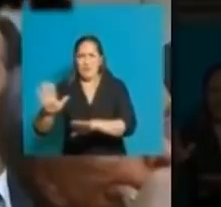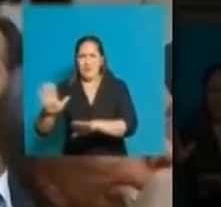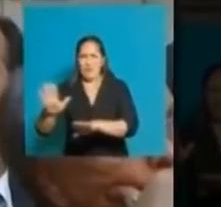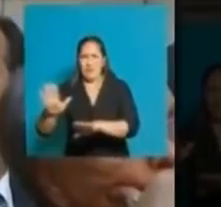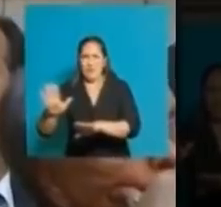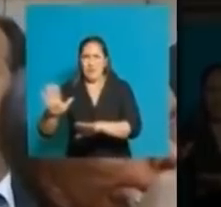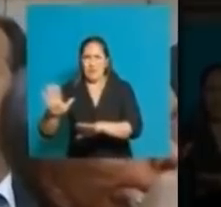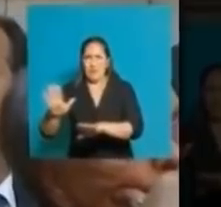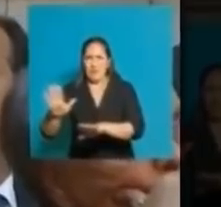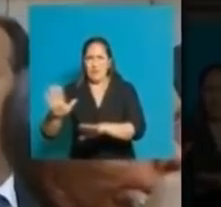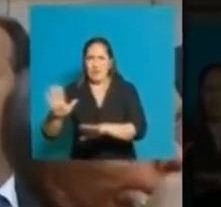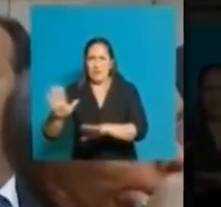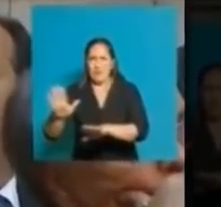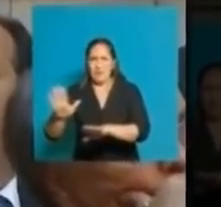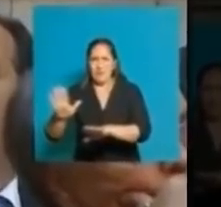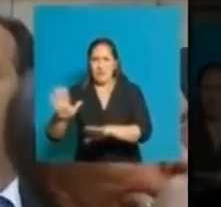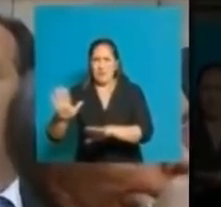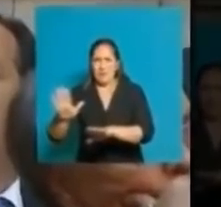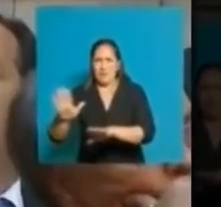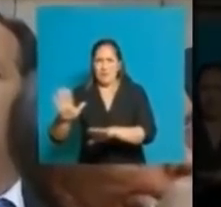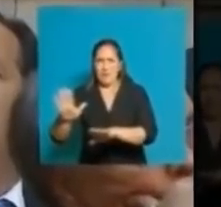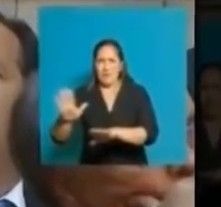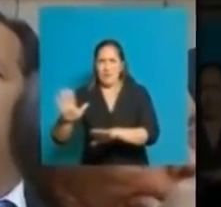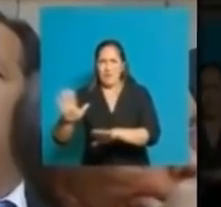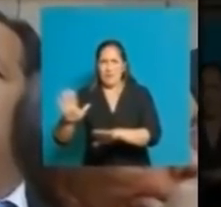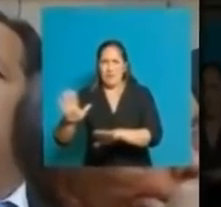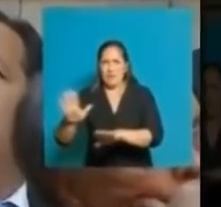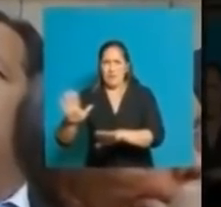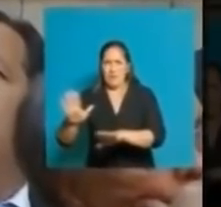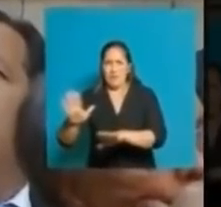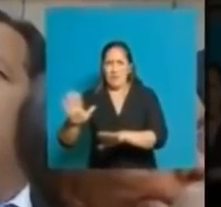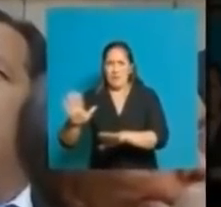al lado de la bancada de la Cámpora.